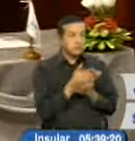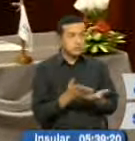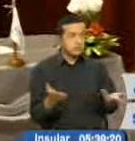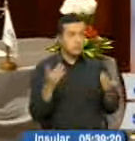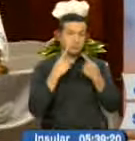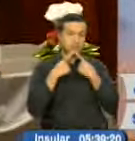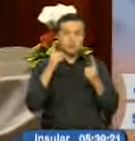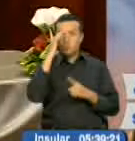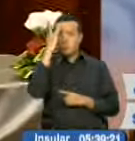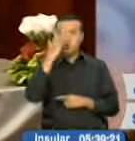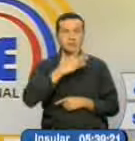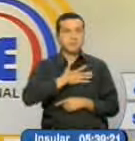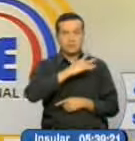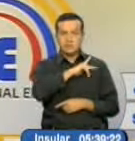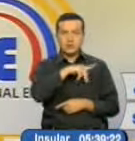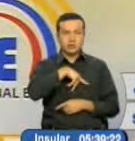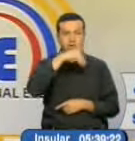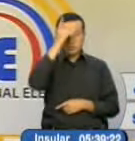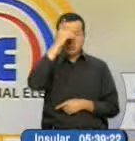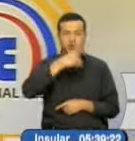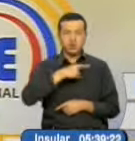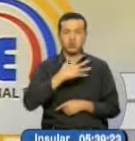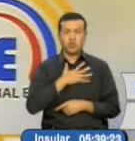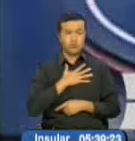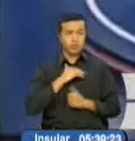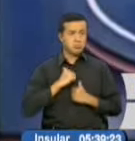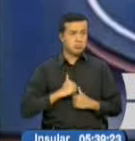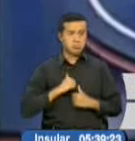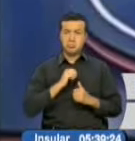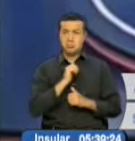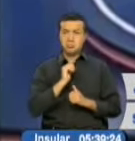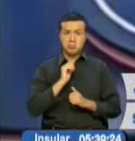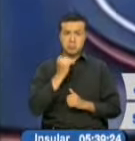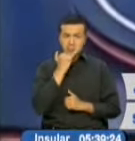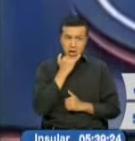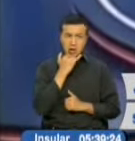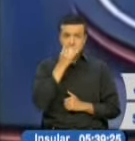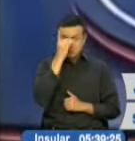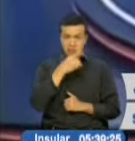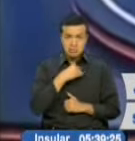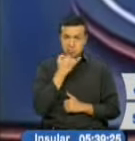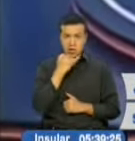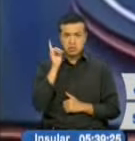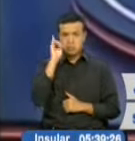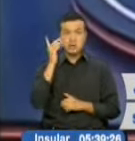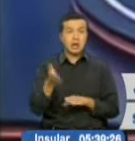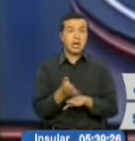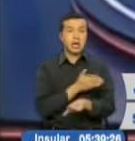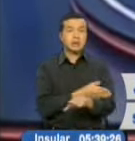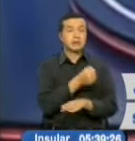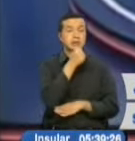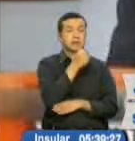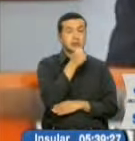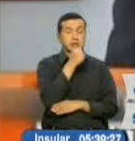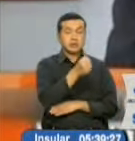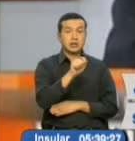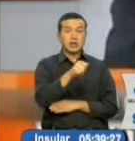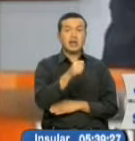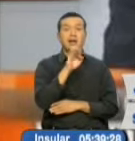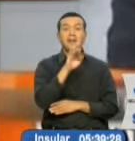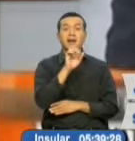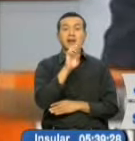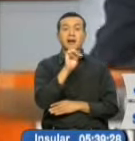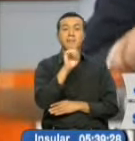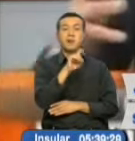cual aclaró el porqué de su decisión. Y no me arrepiento en absoluto. No obstante, solo unas horas antes, en una entrevista en Teleamazonas, Camacho había